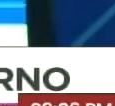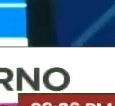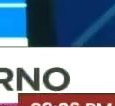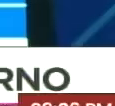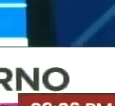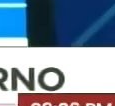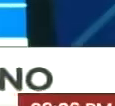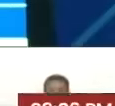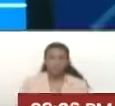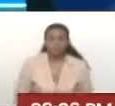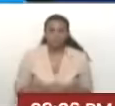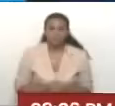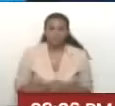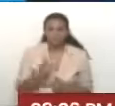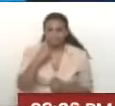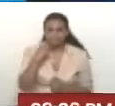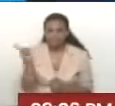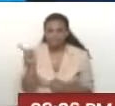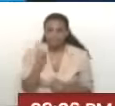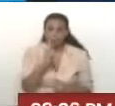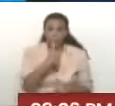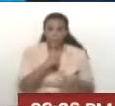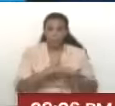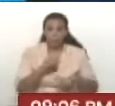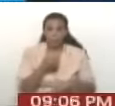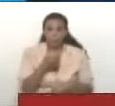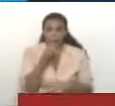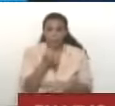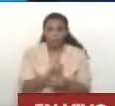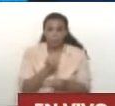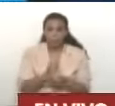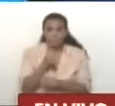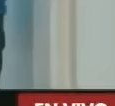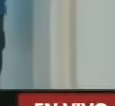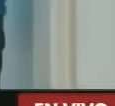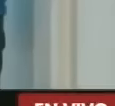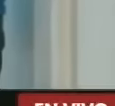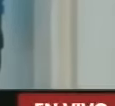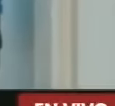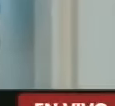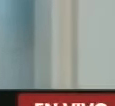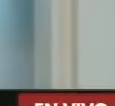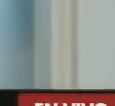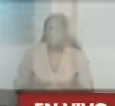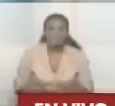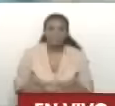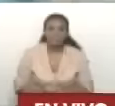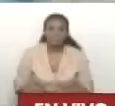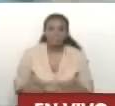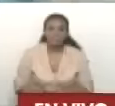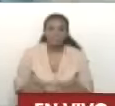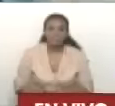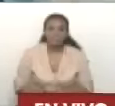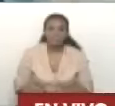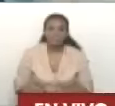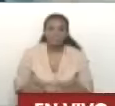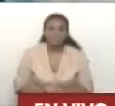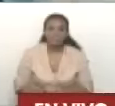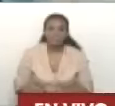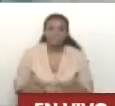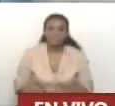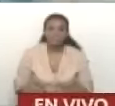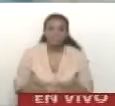acá del estado Monagas? Vamos a Anzuategui. Adelante. Gracias, presidente. En el marco de esas